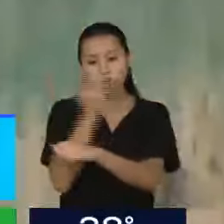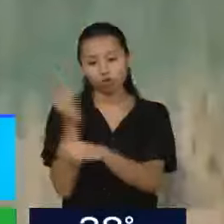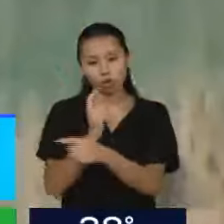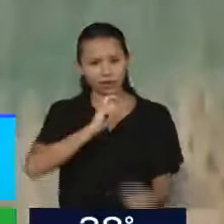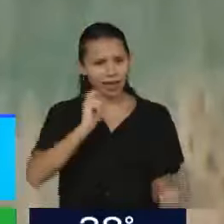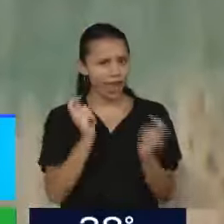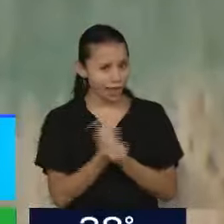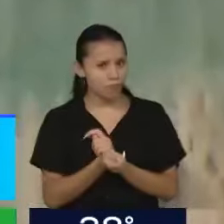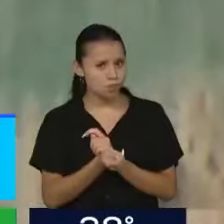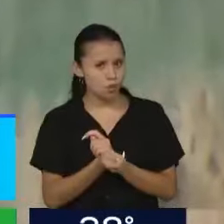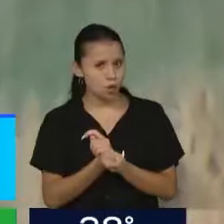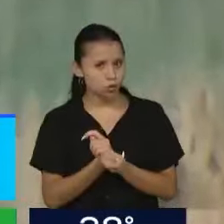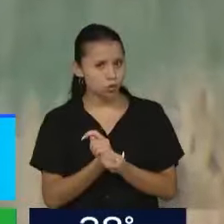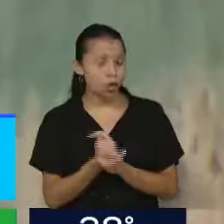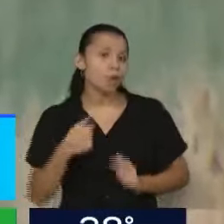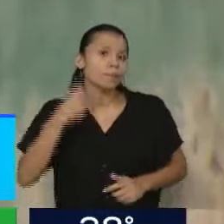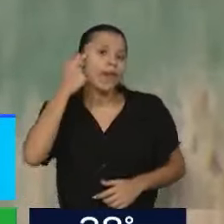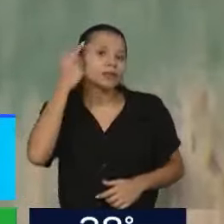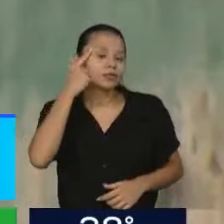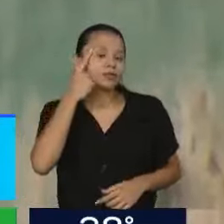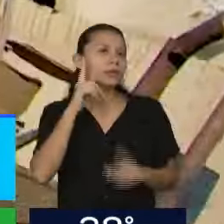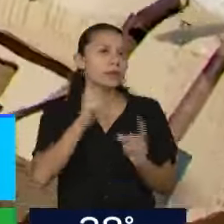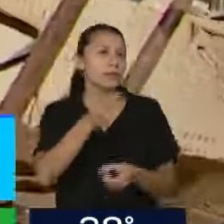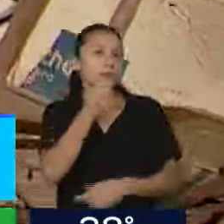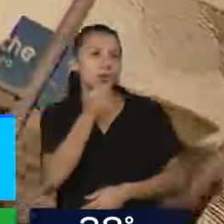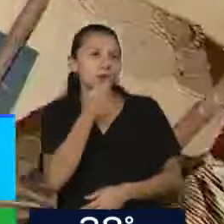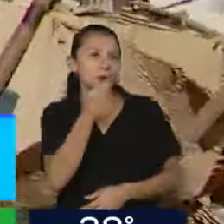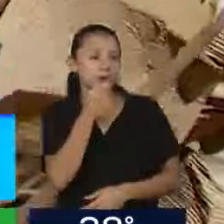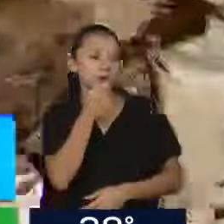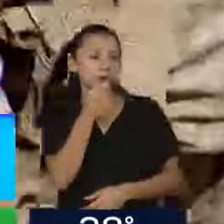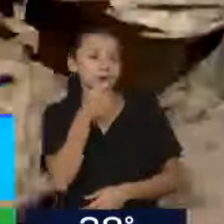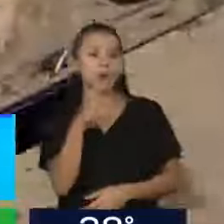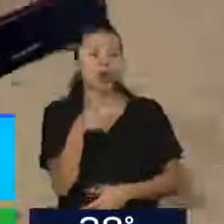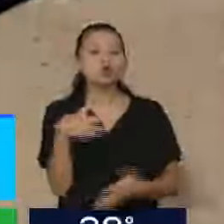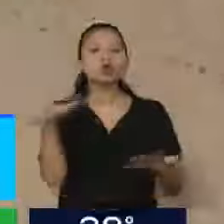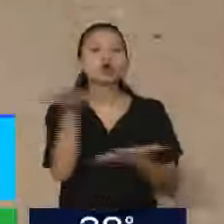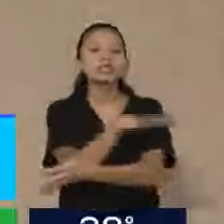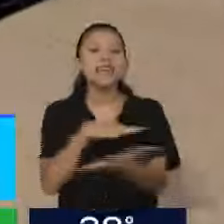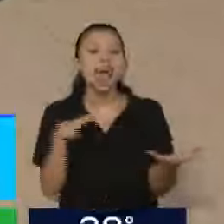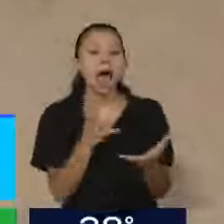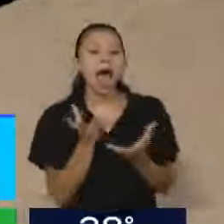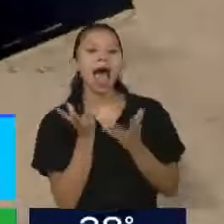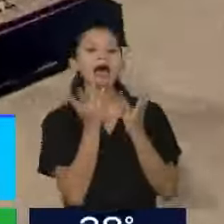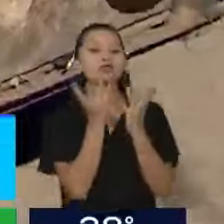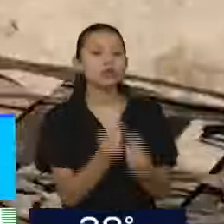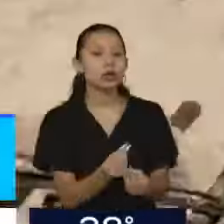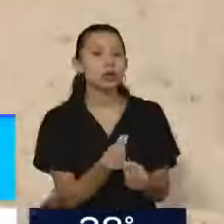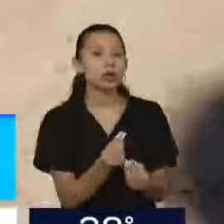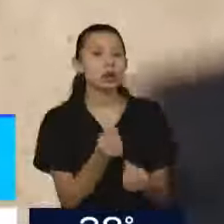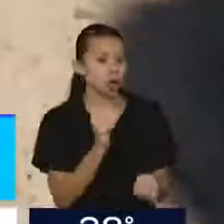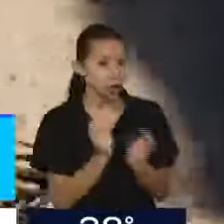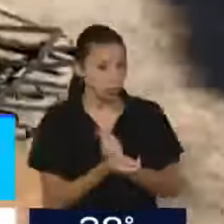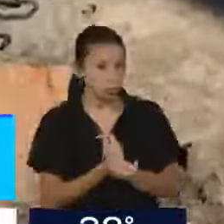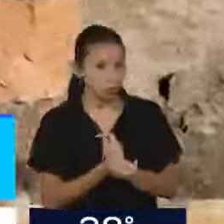rol puede llegar a jugar el plan de asistencia social? En un país que